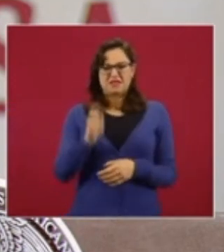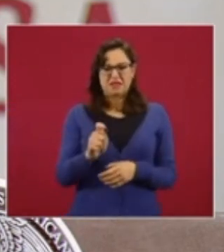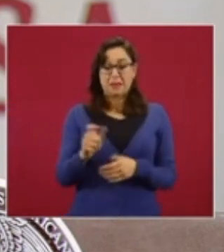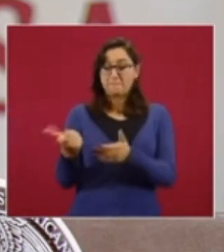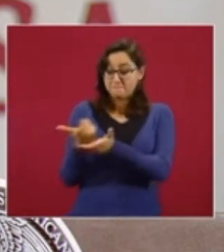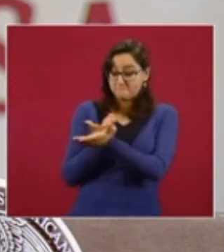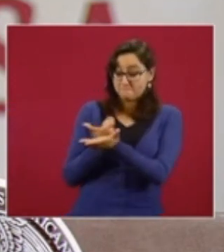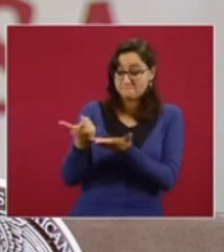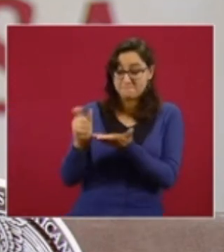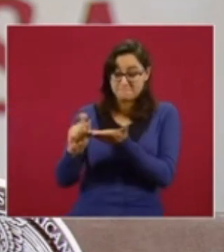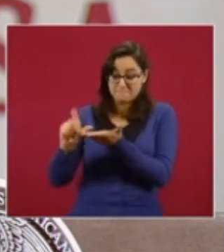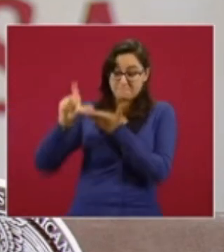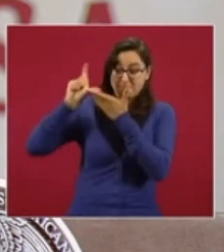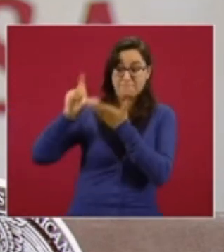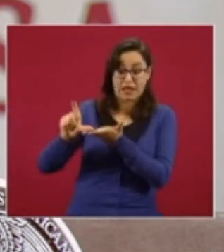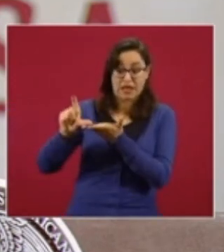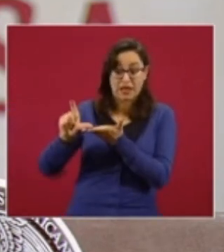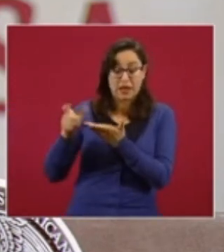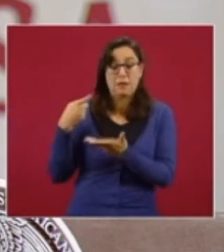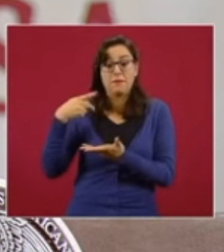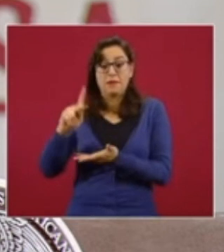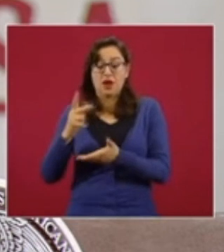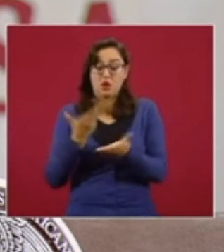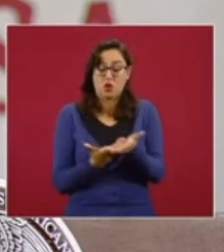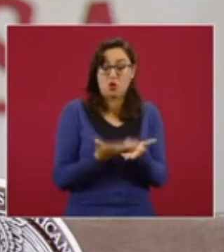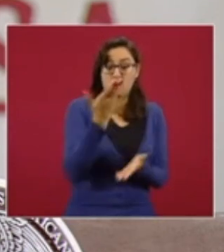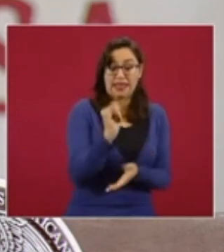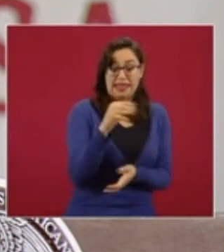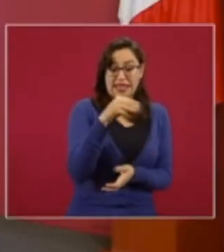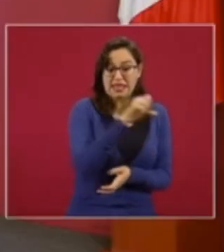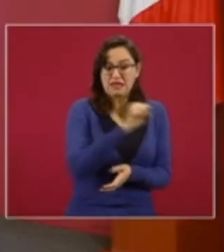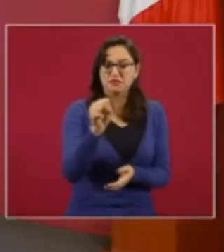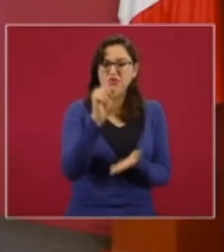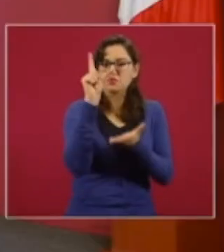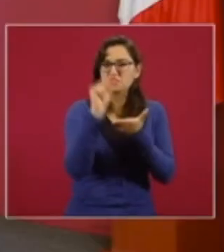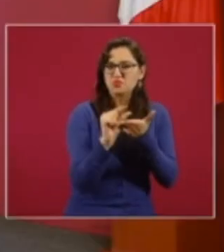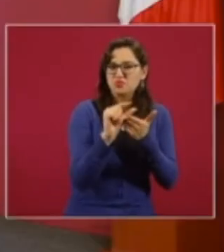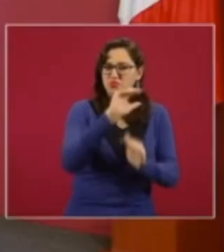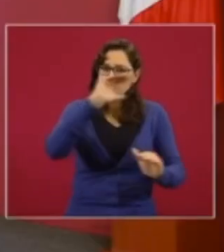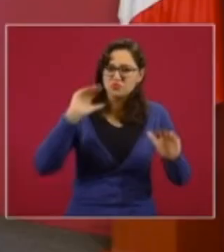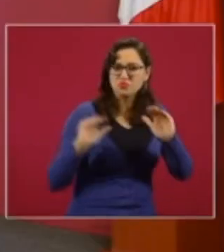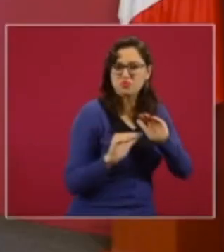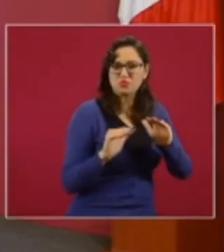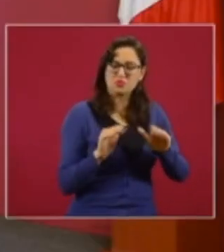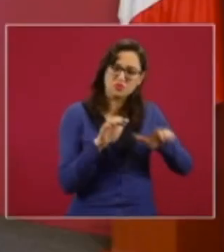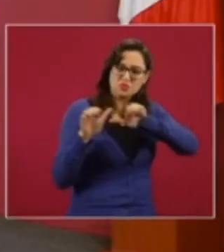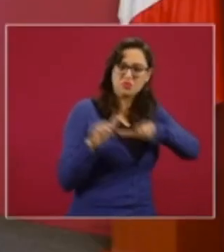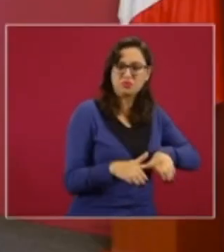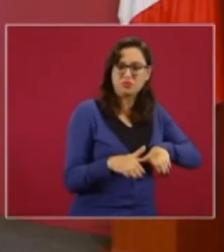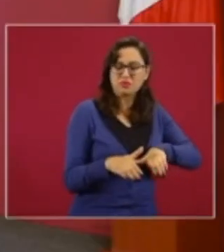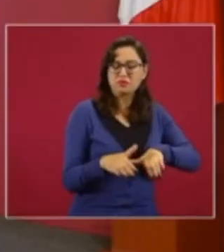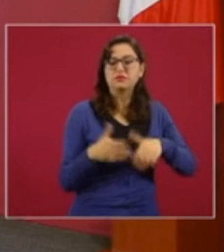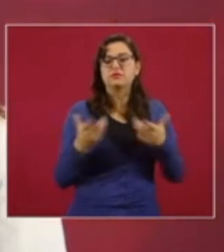afectación en sus pensiones los trabajadores acaban jubilándose con salarios muy por debajo de lo que